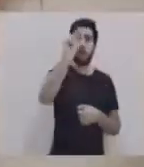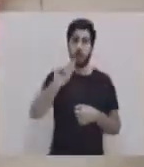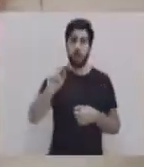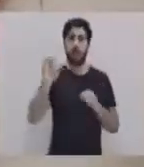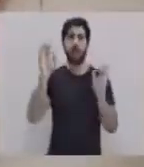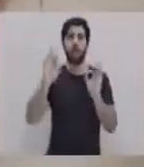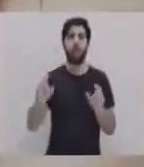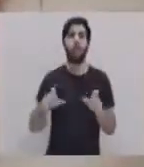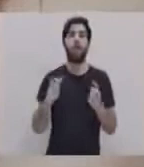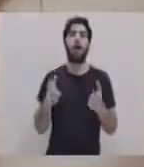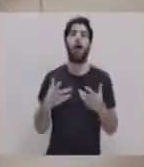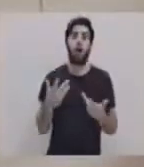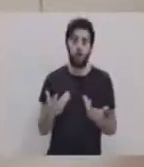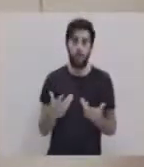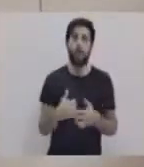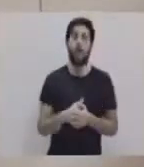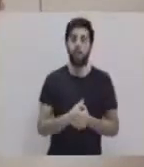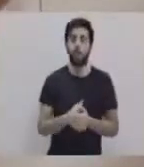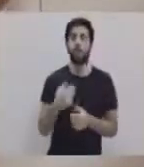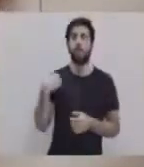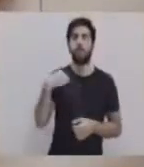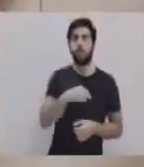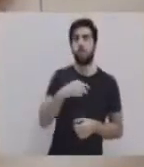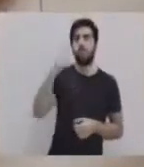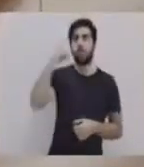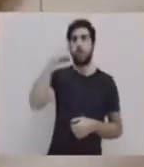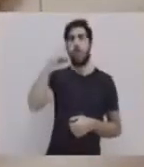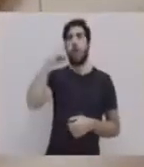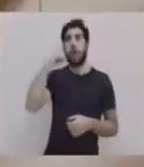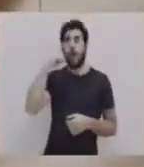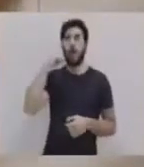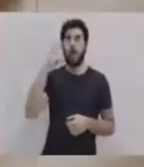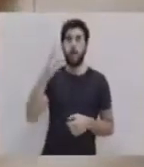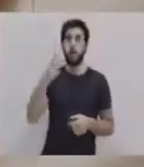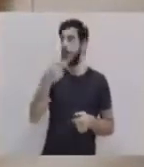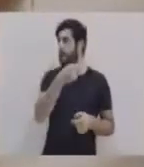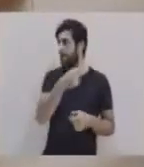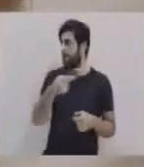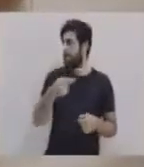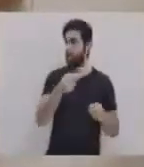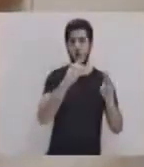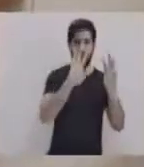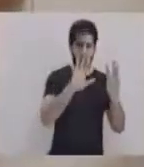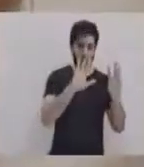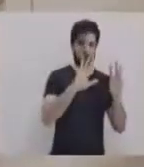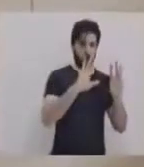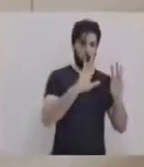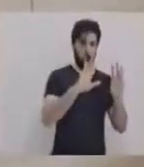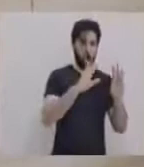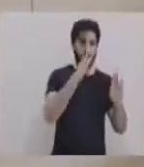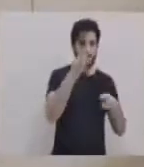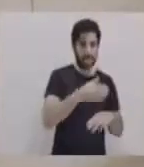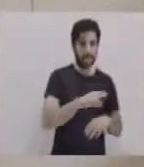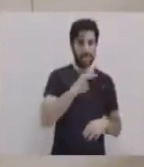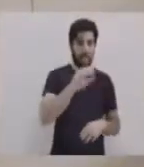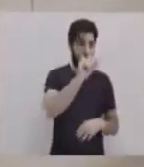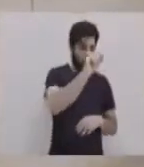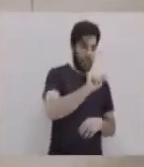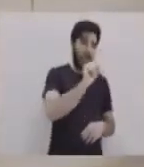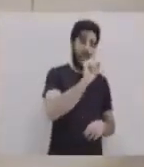gráfica y decimos que es probable que el menos 8 tercios esté por acá?